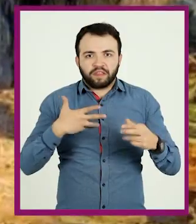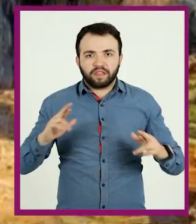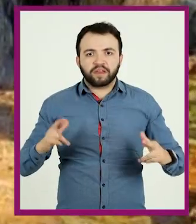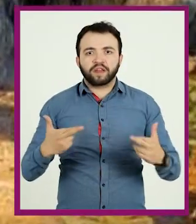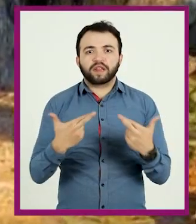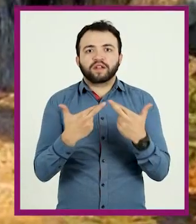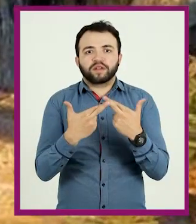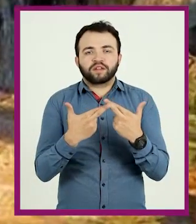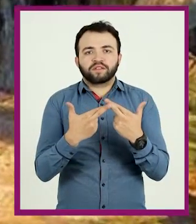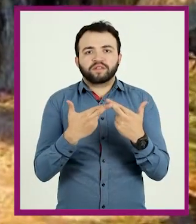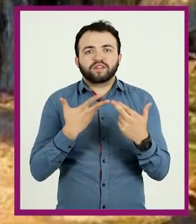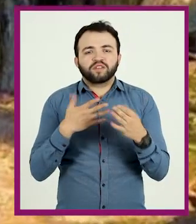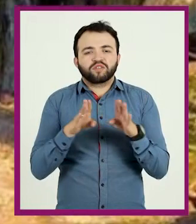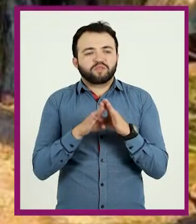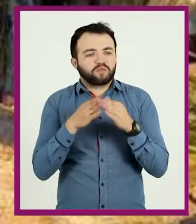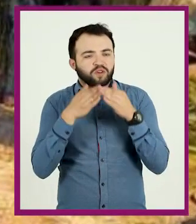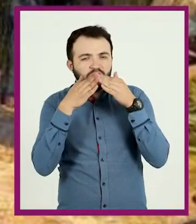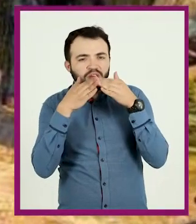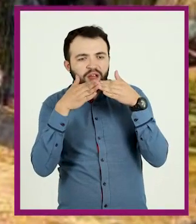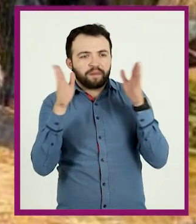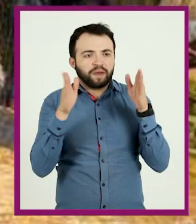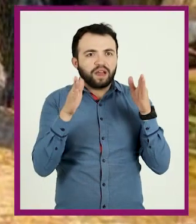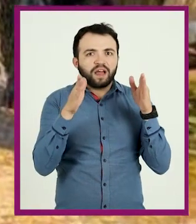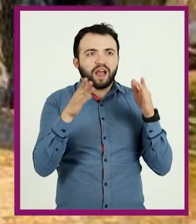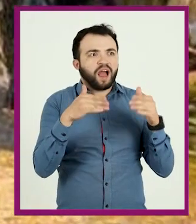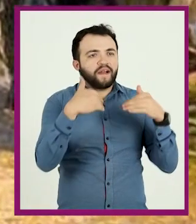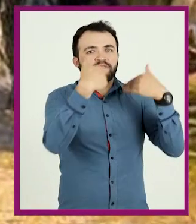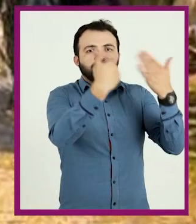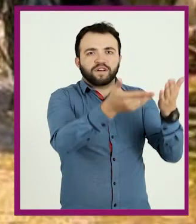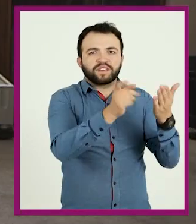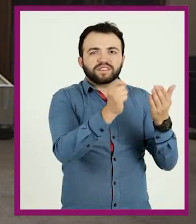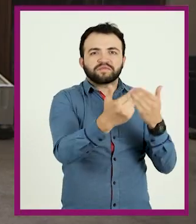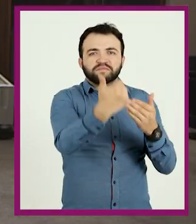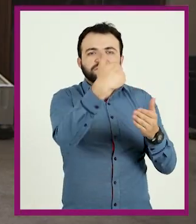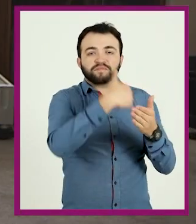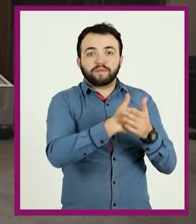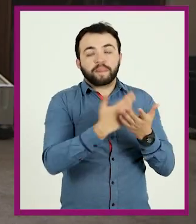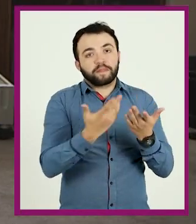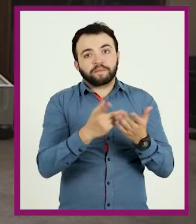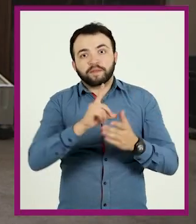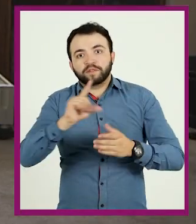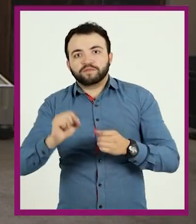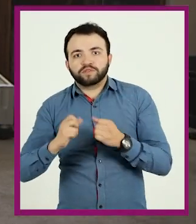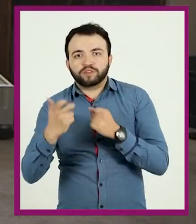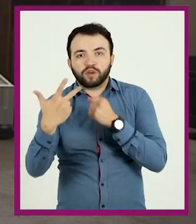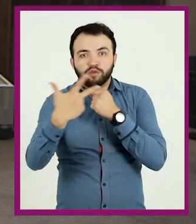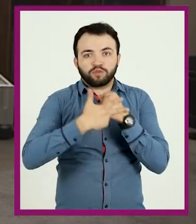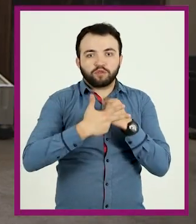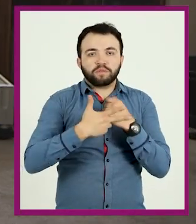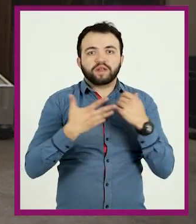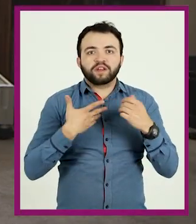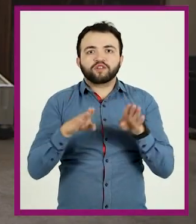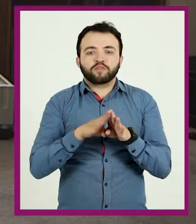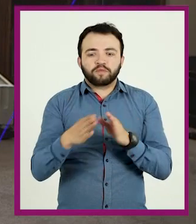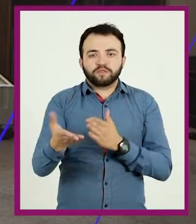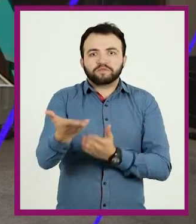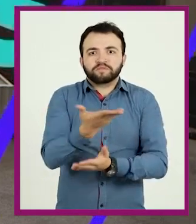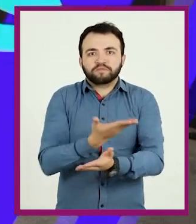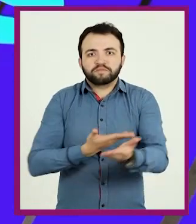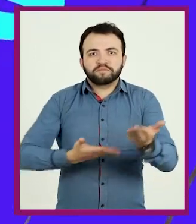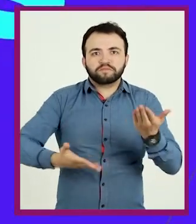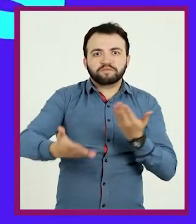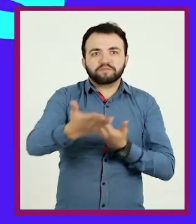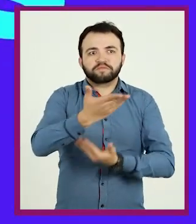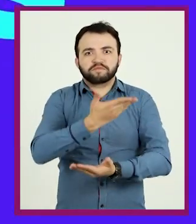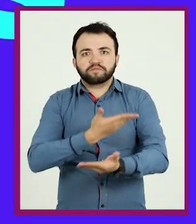estaban en cierta forma abiertos hacia el exterior. Y luego, digamos, con Europa hubo una serie de intercambios pacíficos y no